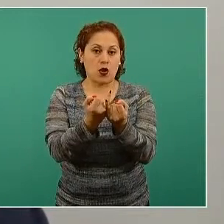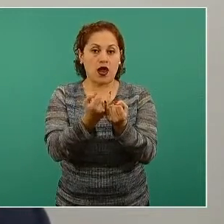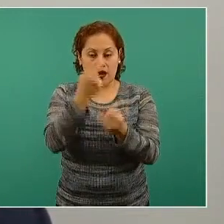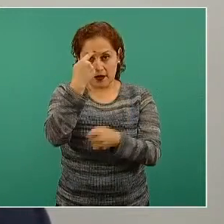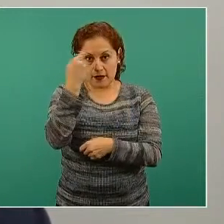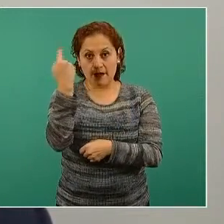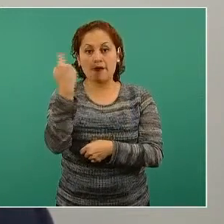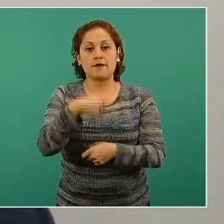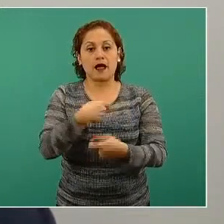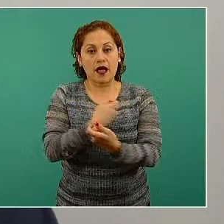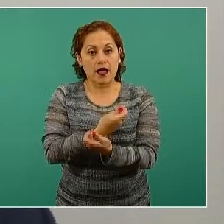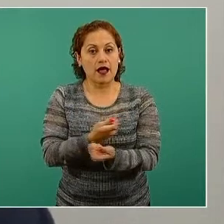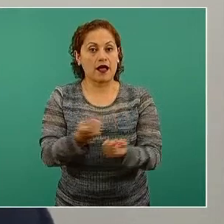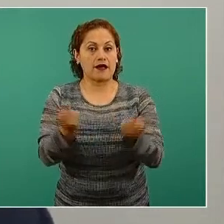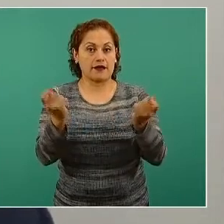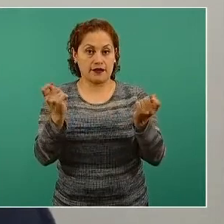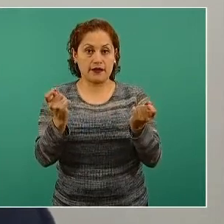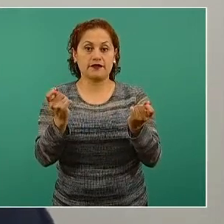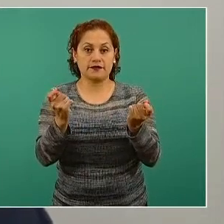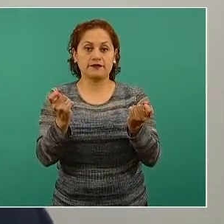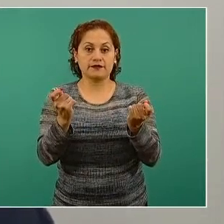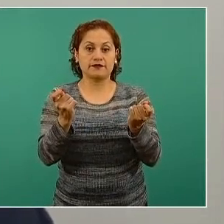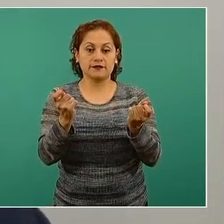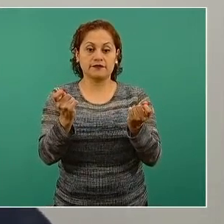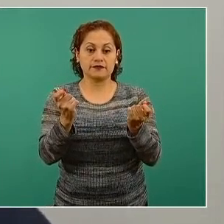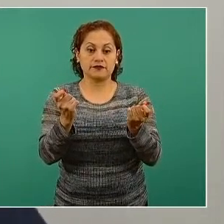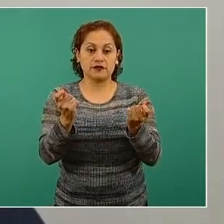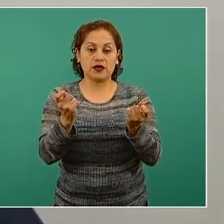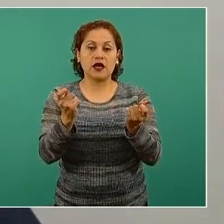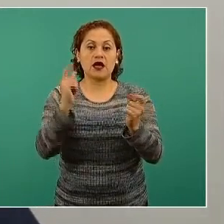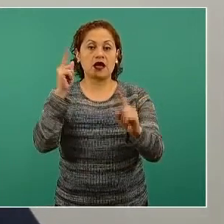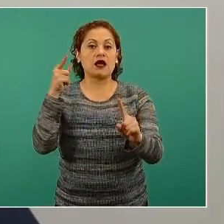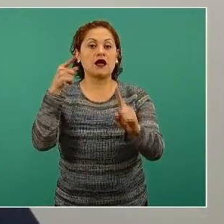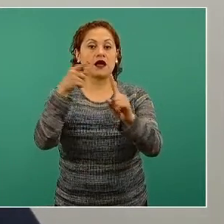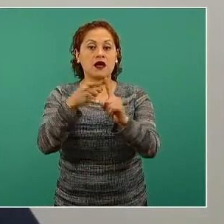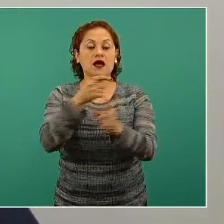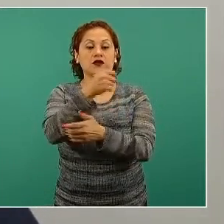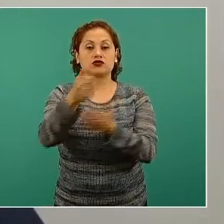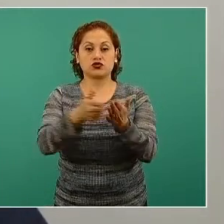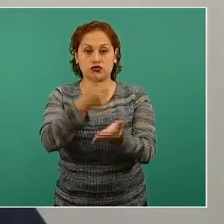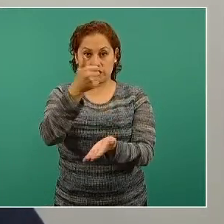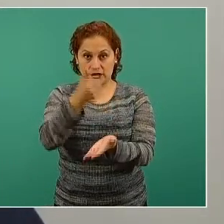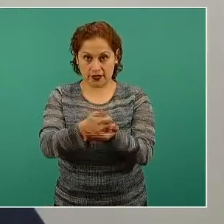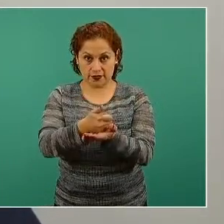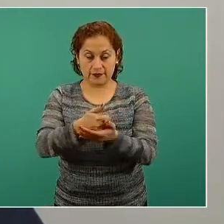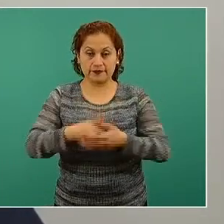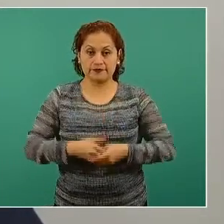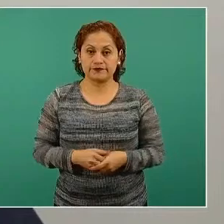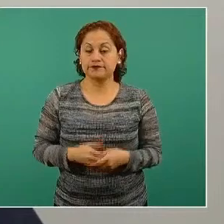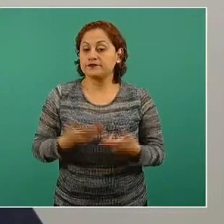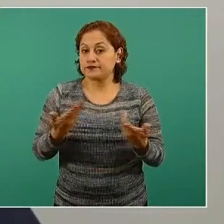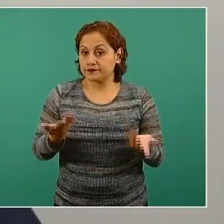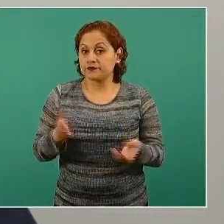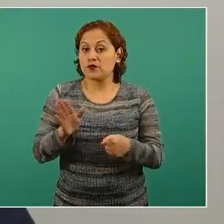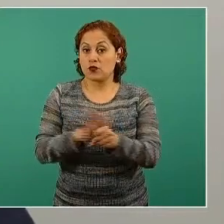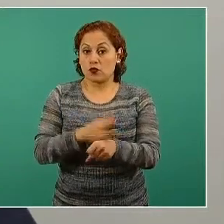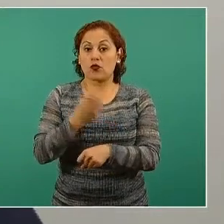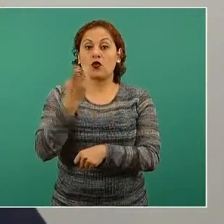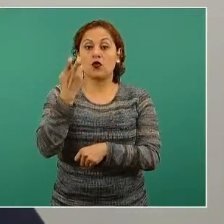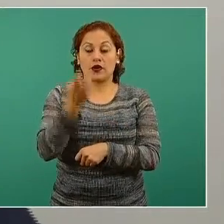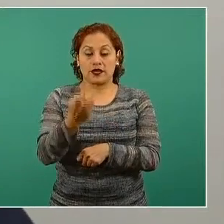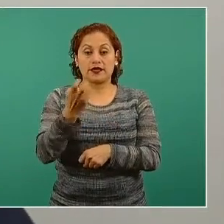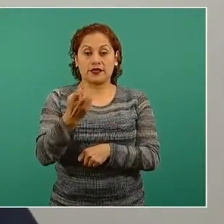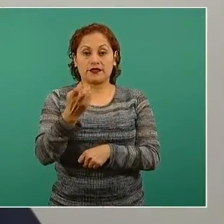esta vacuna se distribuya y se aplique más bien en zonas urbanas, ¿no? Entonces, de esta manera podemos ver cómo